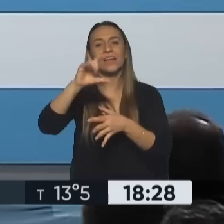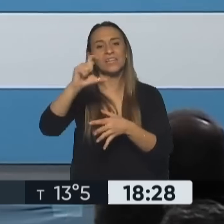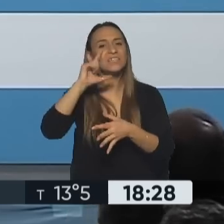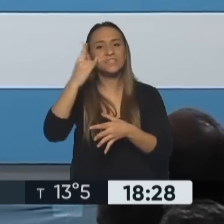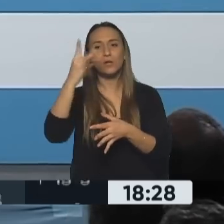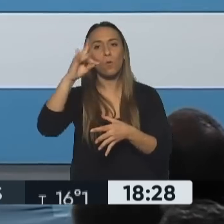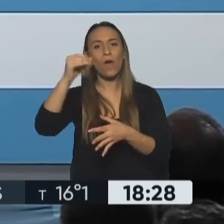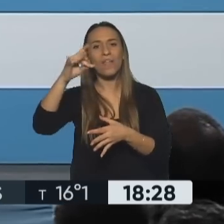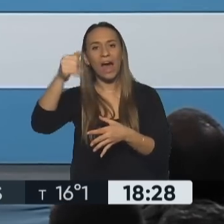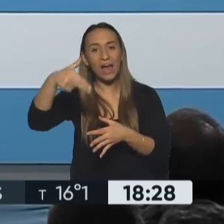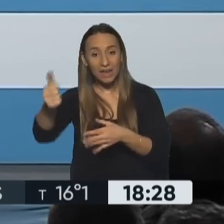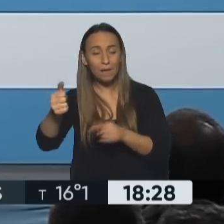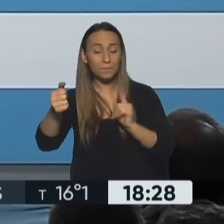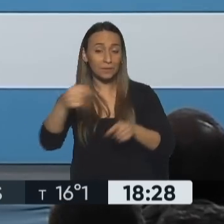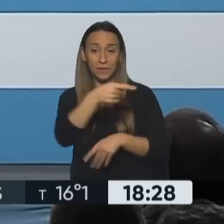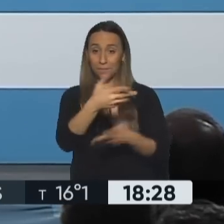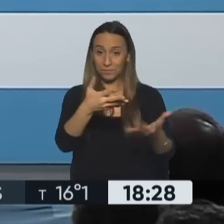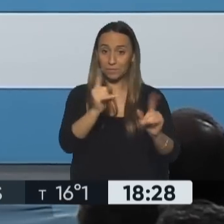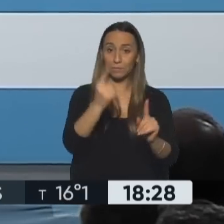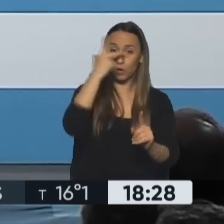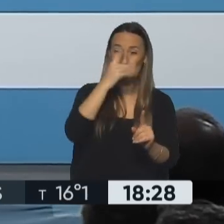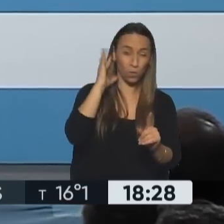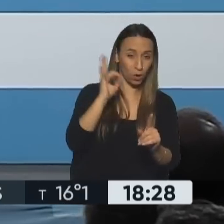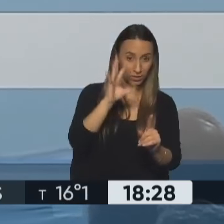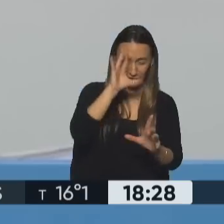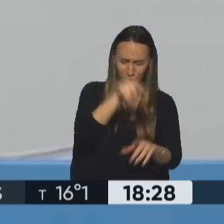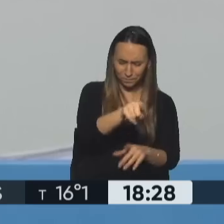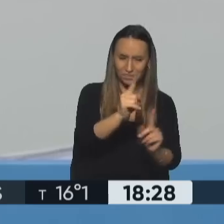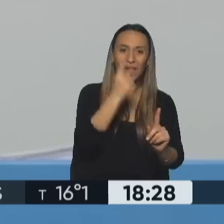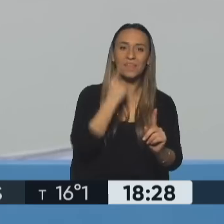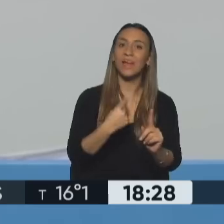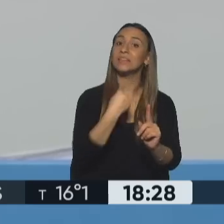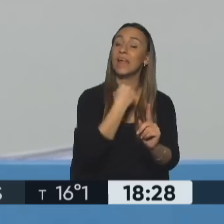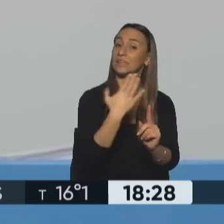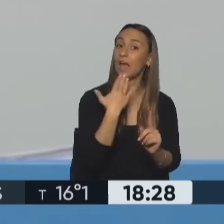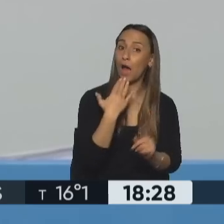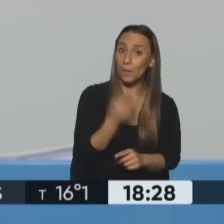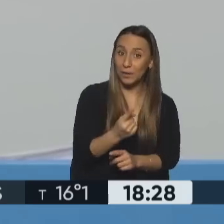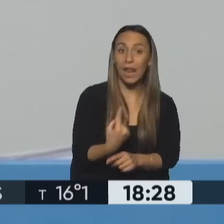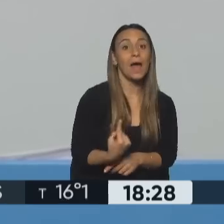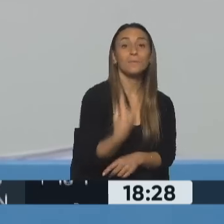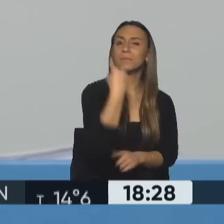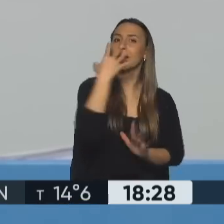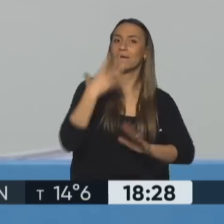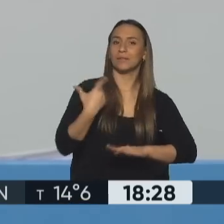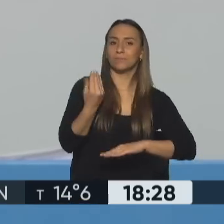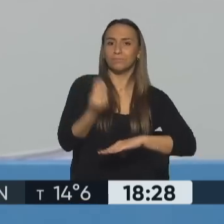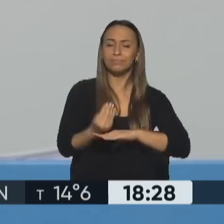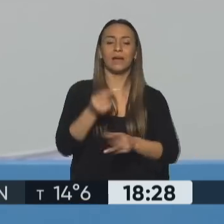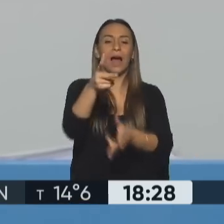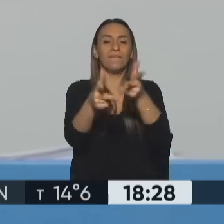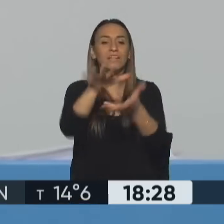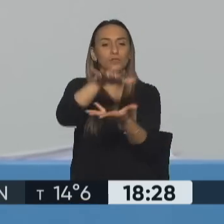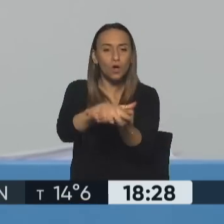recuerda Hugo, fue ese 13 de abril donde por primera vez hablé de Unidad